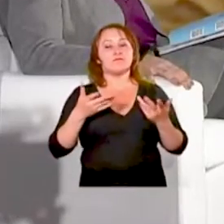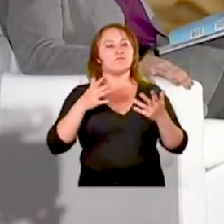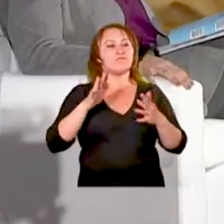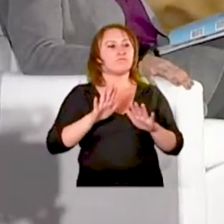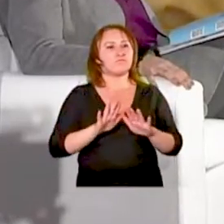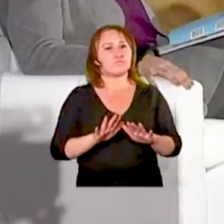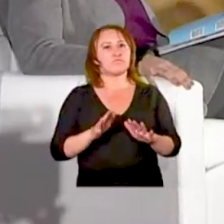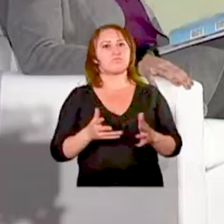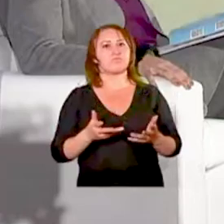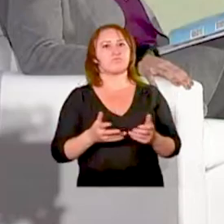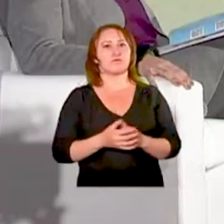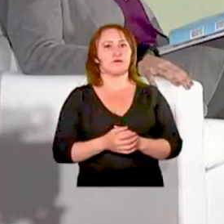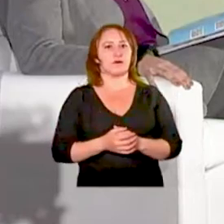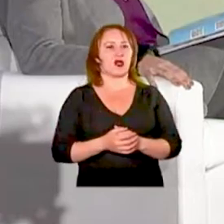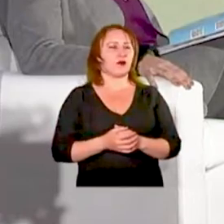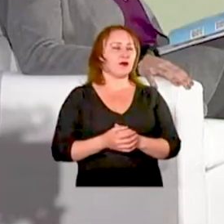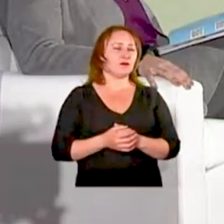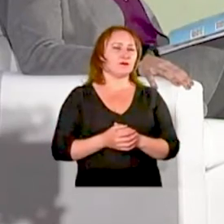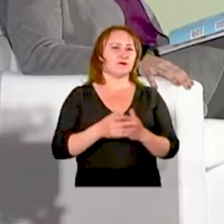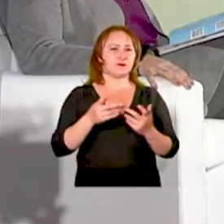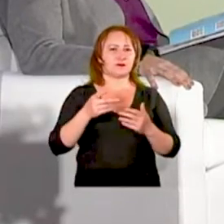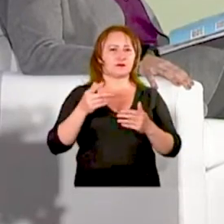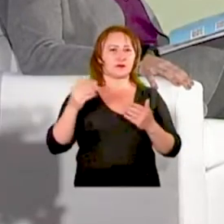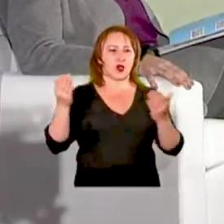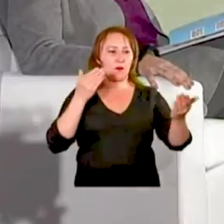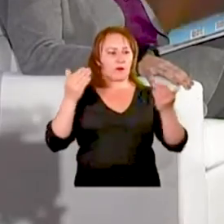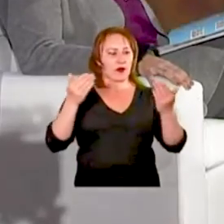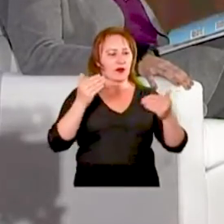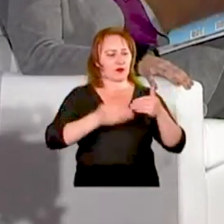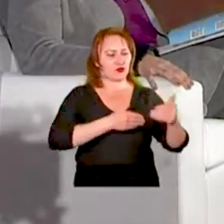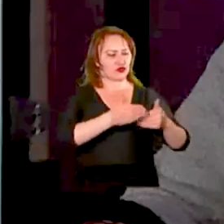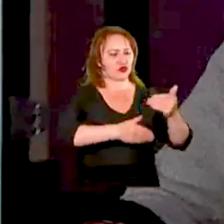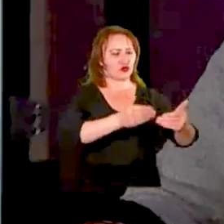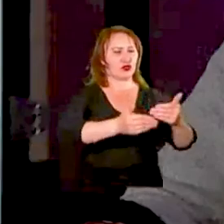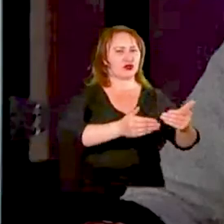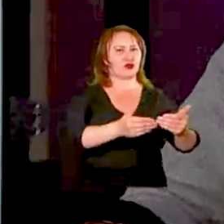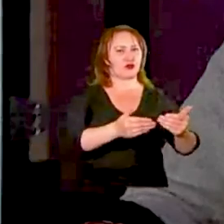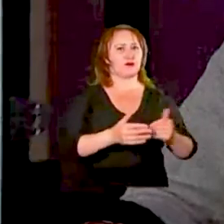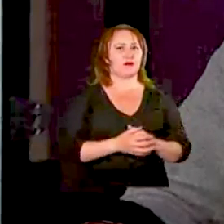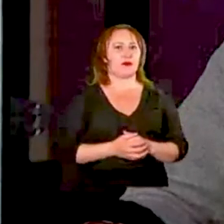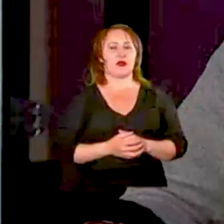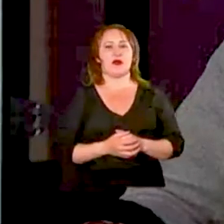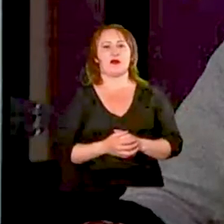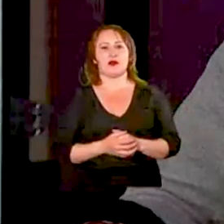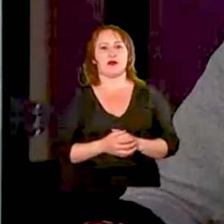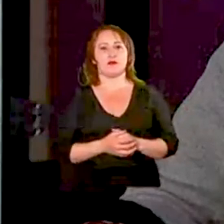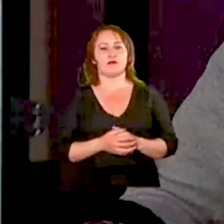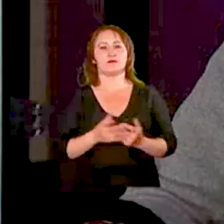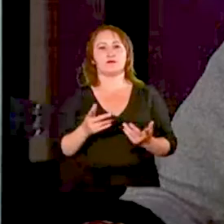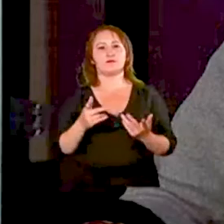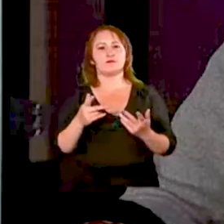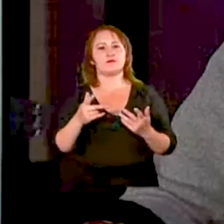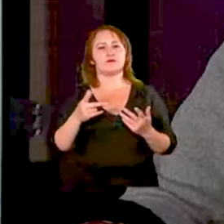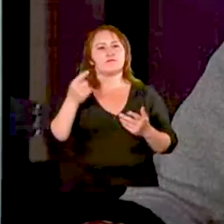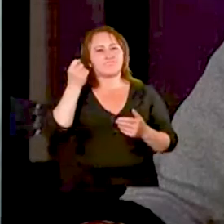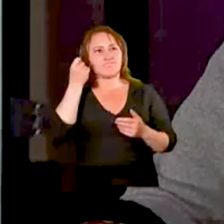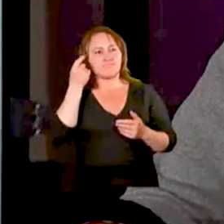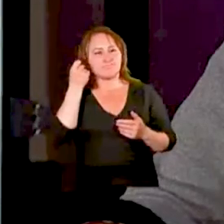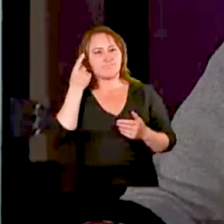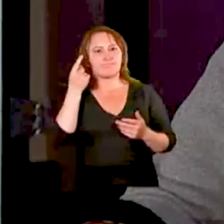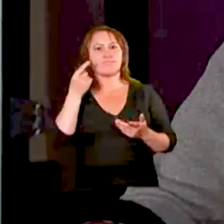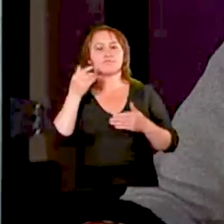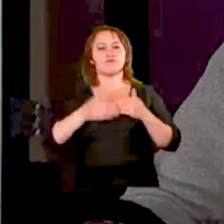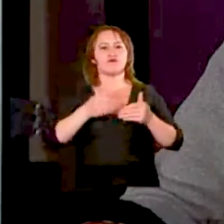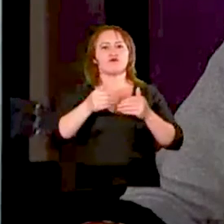muchas complejidades. Y comparar esos dos procesos de reconstrucción nos permiten entender que las respuestas